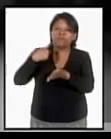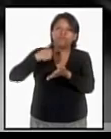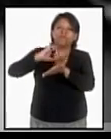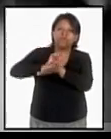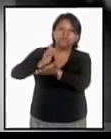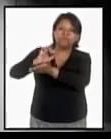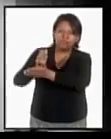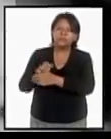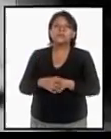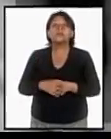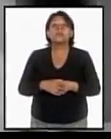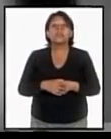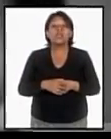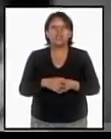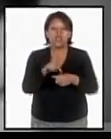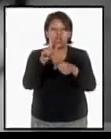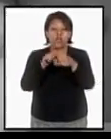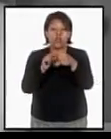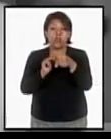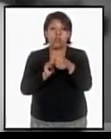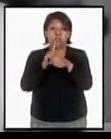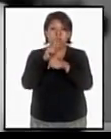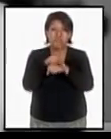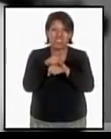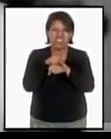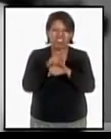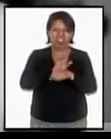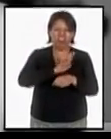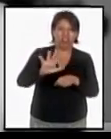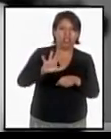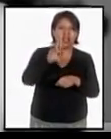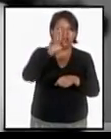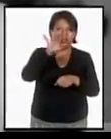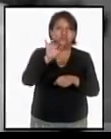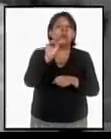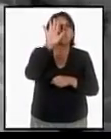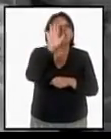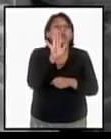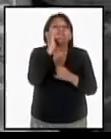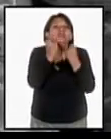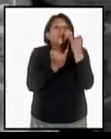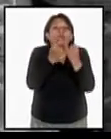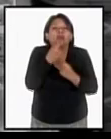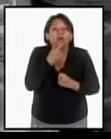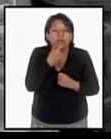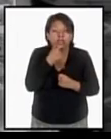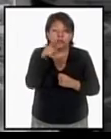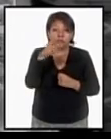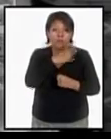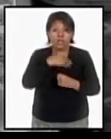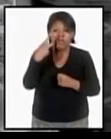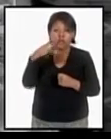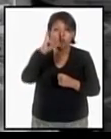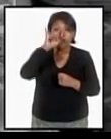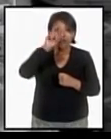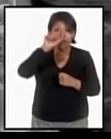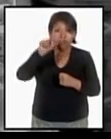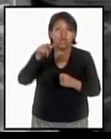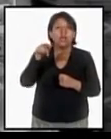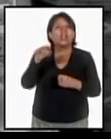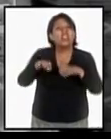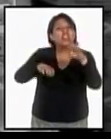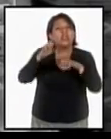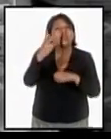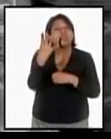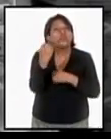discriminación. El racismo puede ser un terrible juego de niños. La hija de Isaac Echenedú tiene apenas 9 años